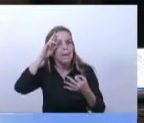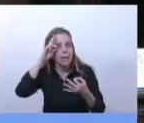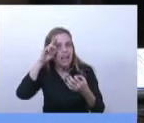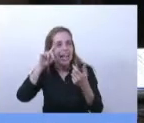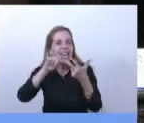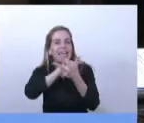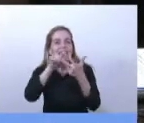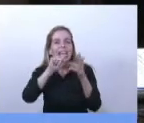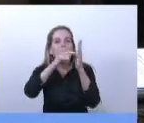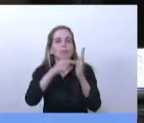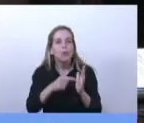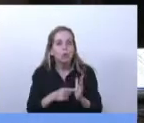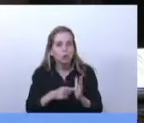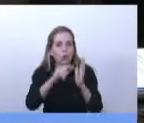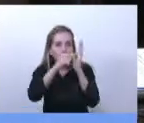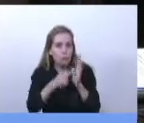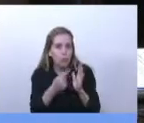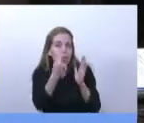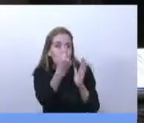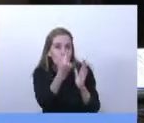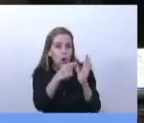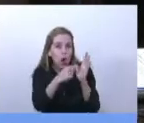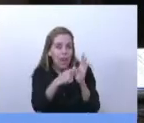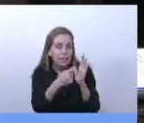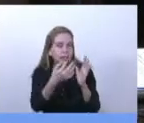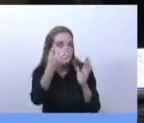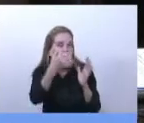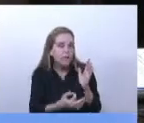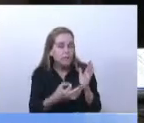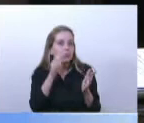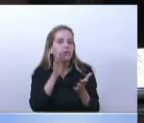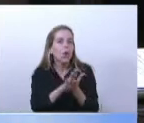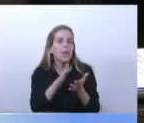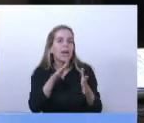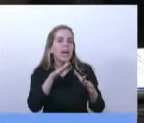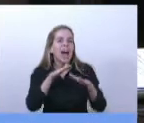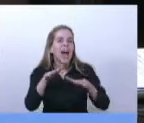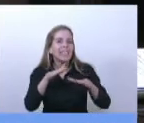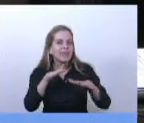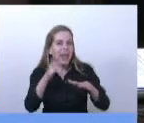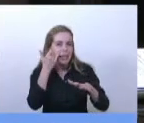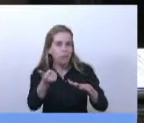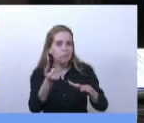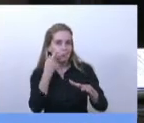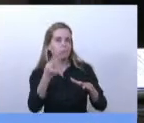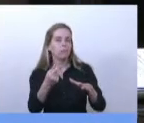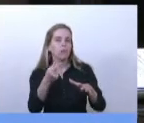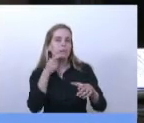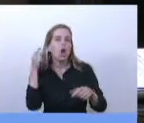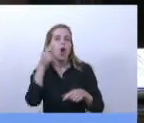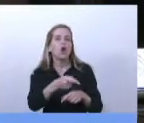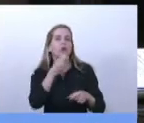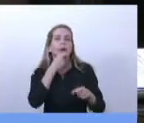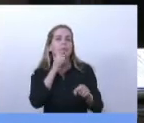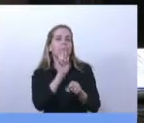una de las condiciones es que se debe imponer sobre actividades que han demostrado su impacto ambiental negativo